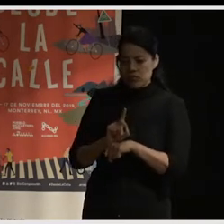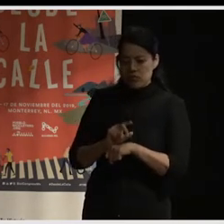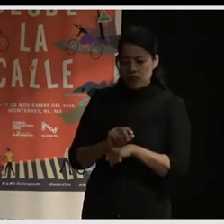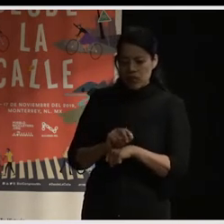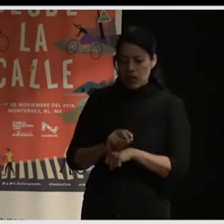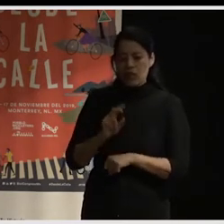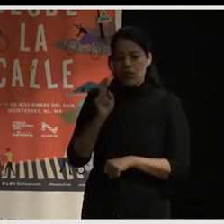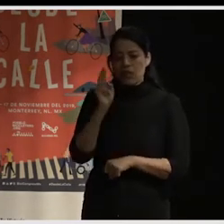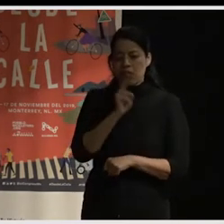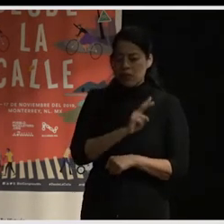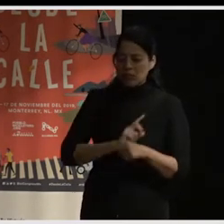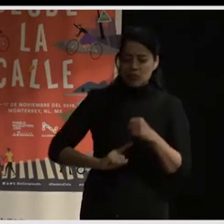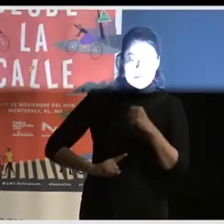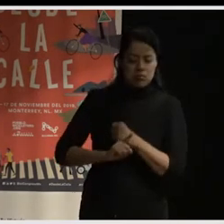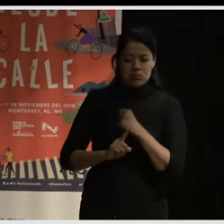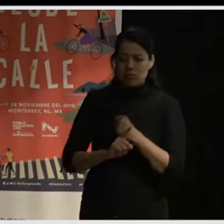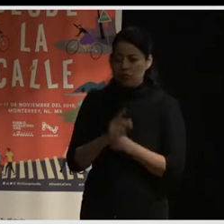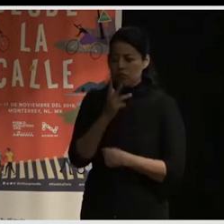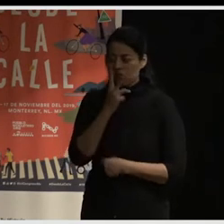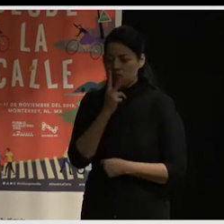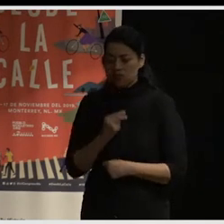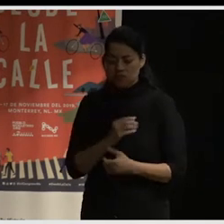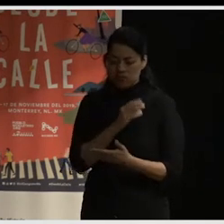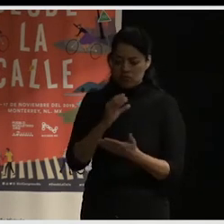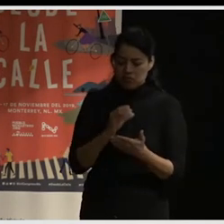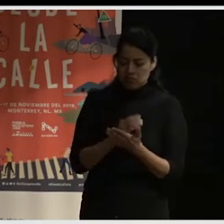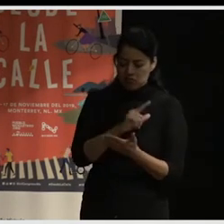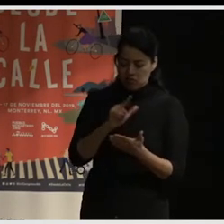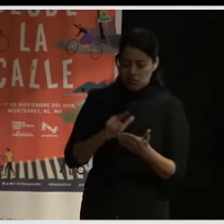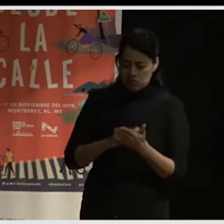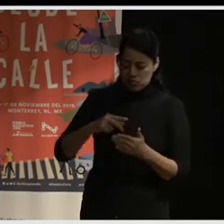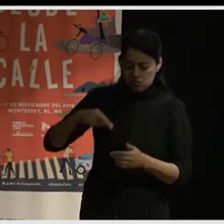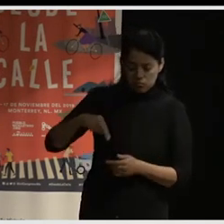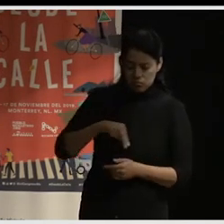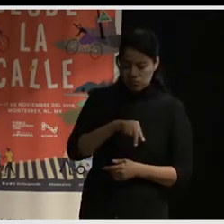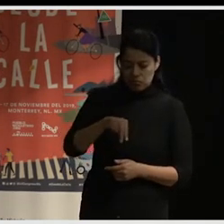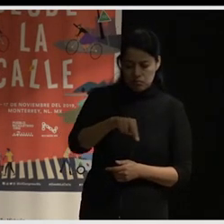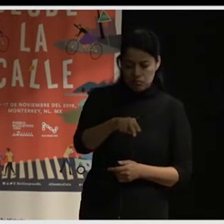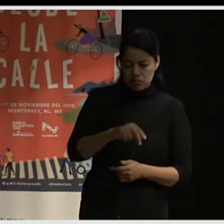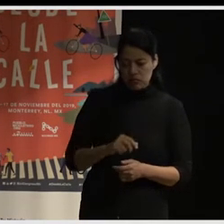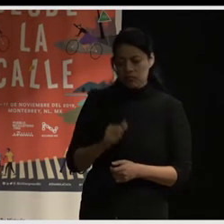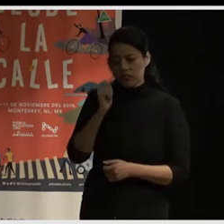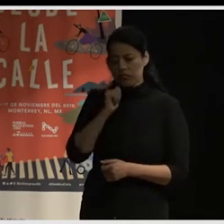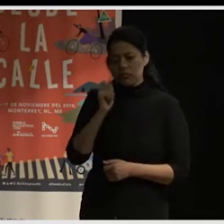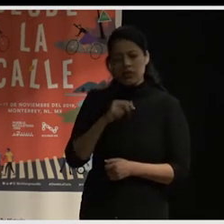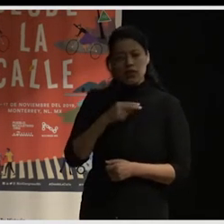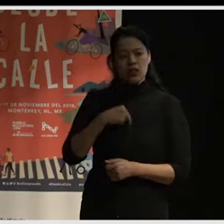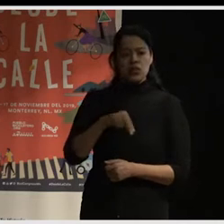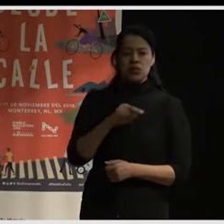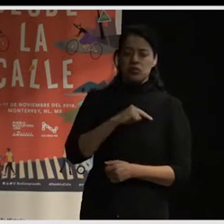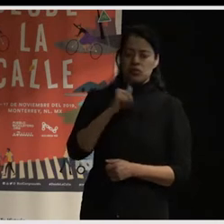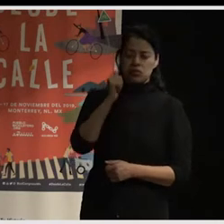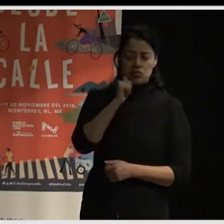severas fallas que tienen las ciudades y los espacios que transitamos en todo momento creo que nadie se ha librado de algo